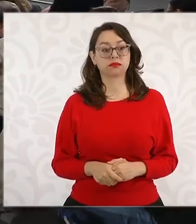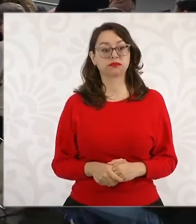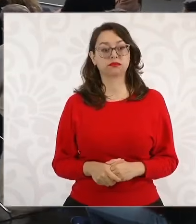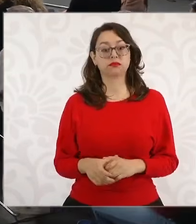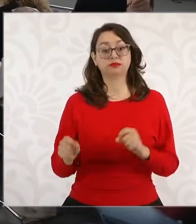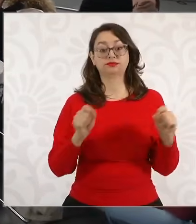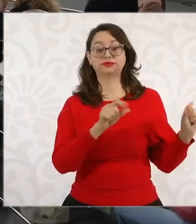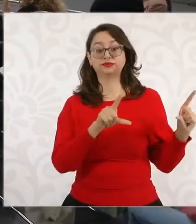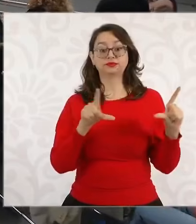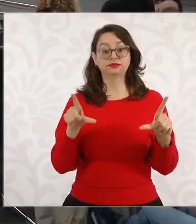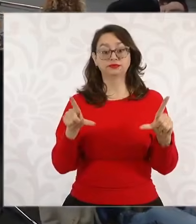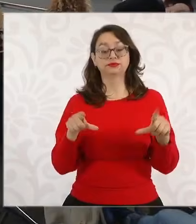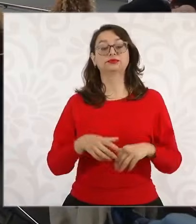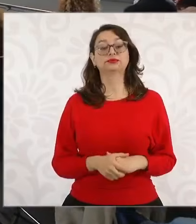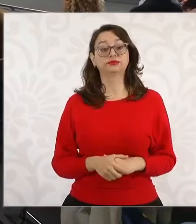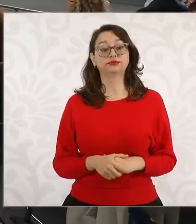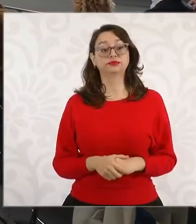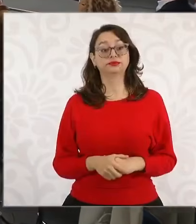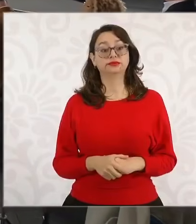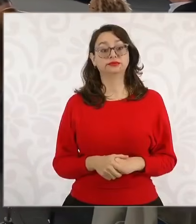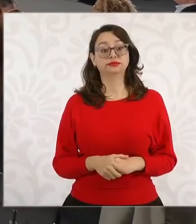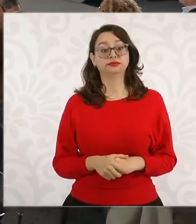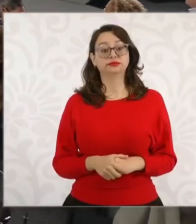¿Es la de García Luna?